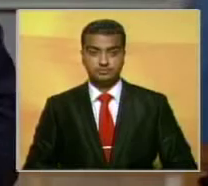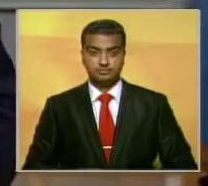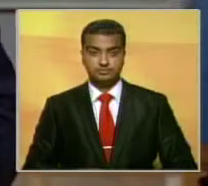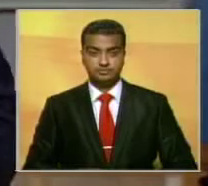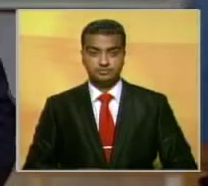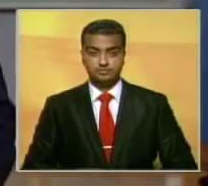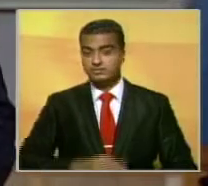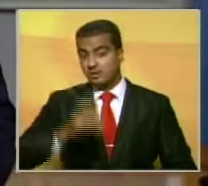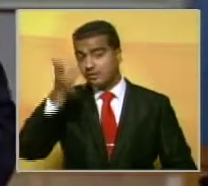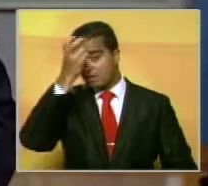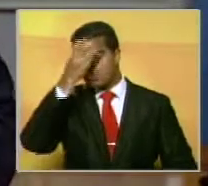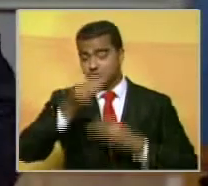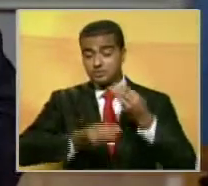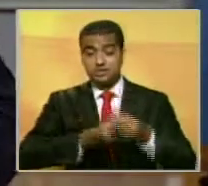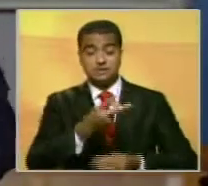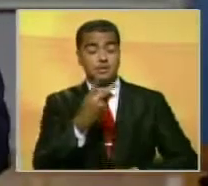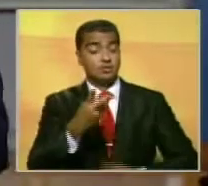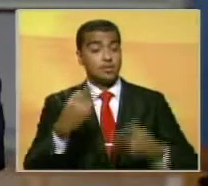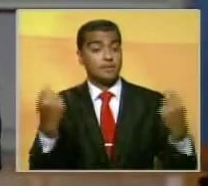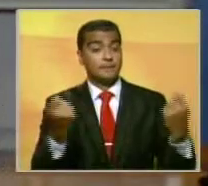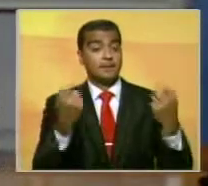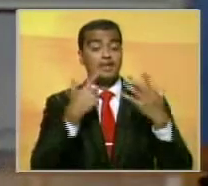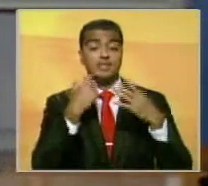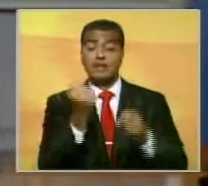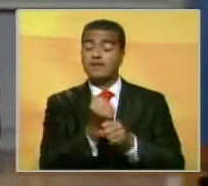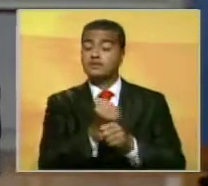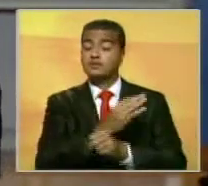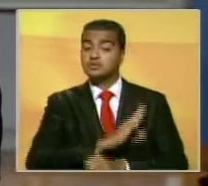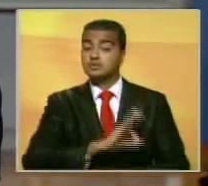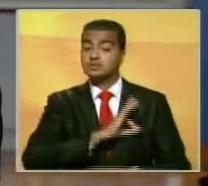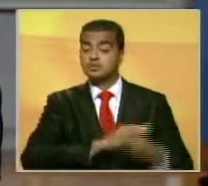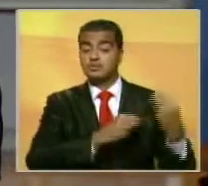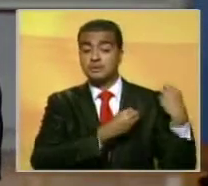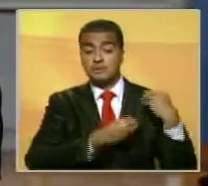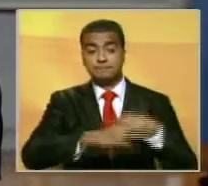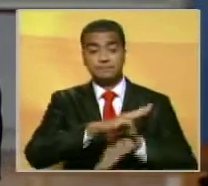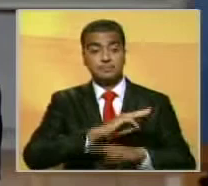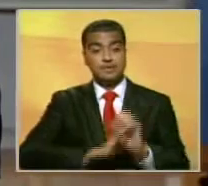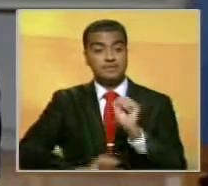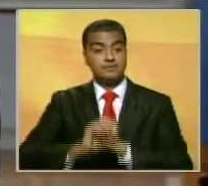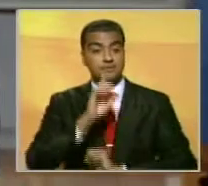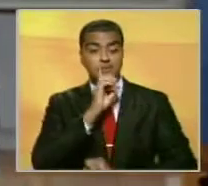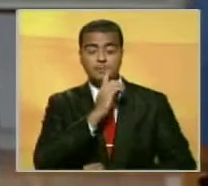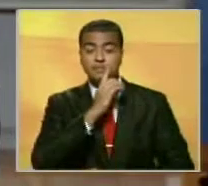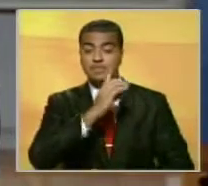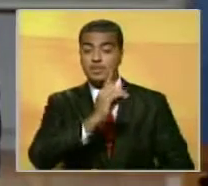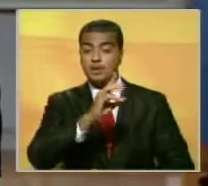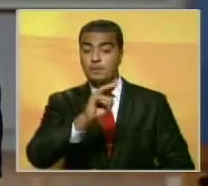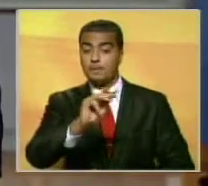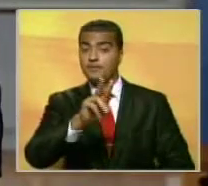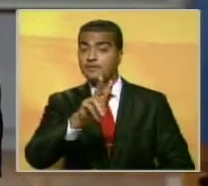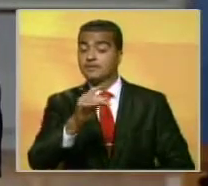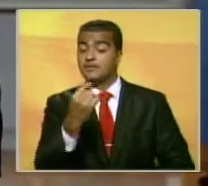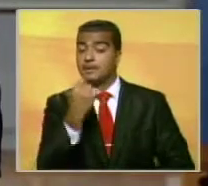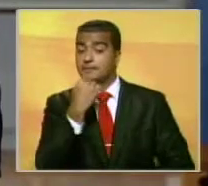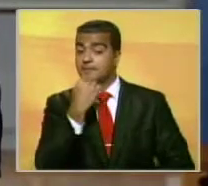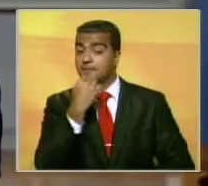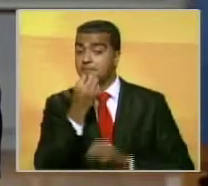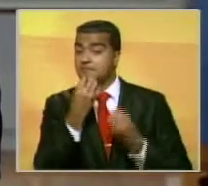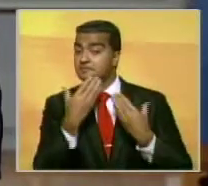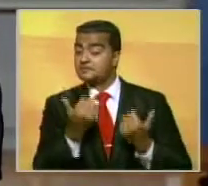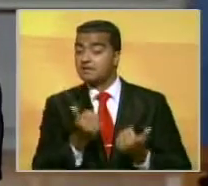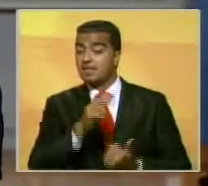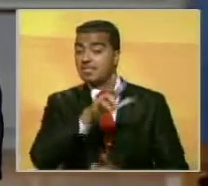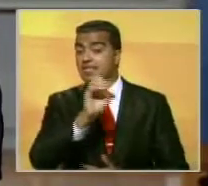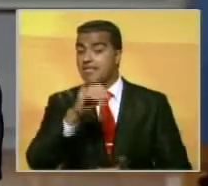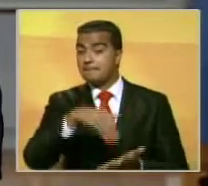en falcón se realizó la segunda mega jornada social humanitaria encabezada por el ministro de la defensa diego molero bellavia en la que se vieron beneficiadas